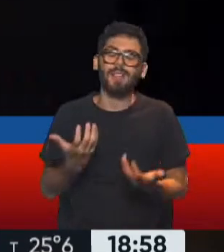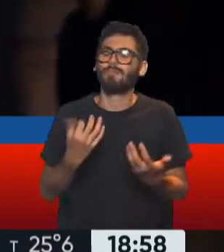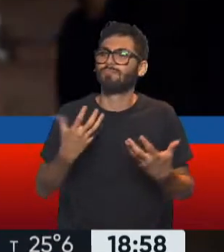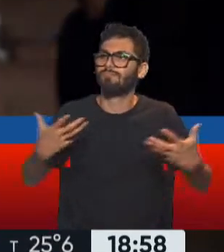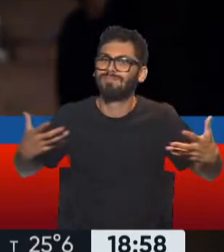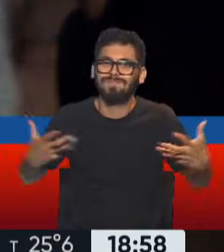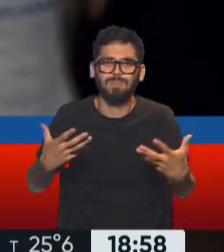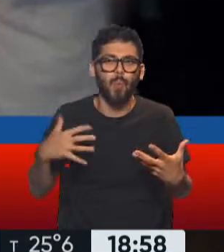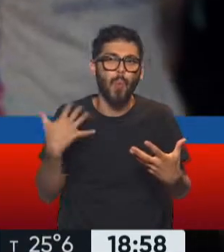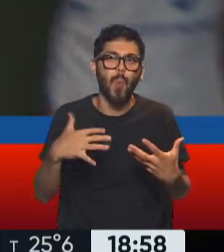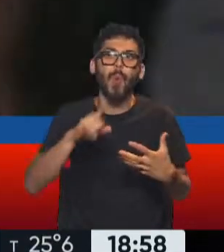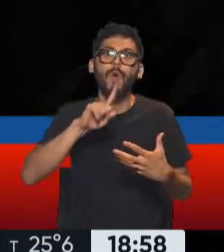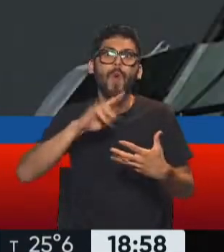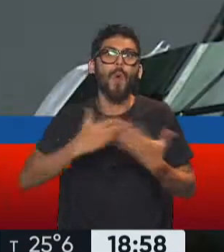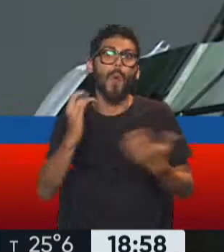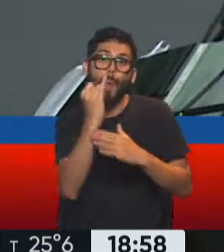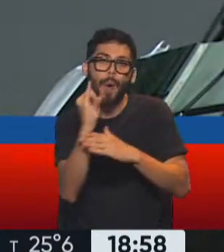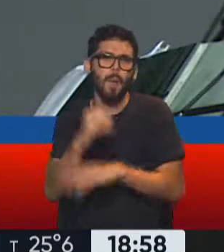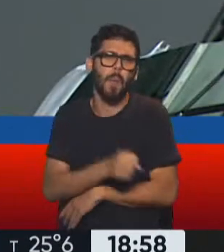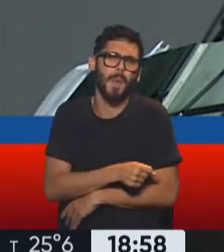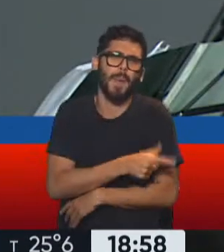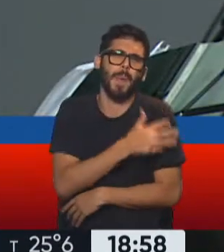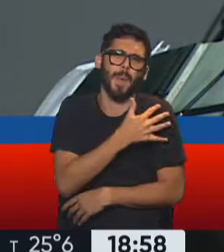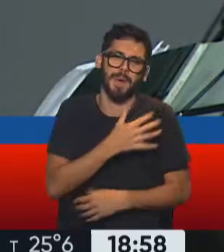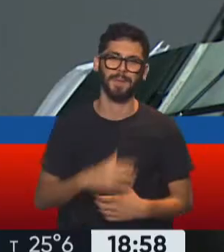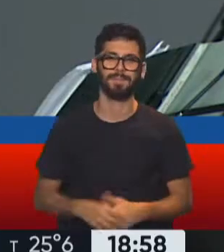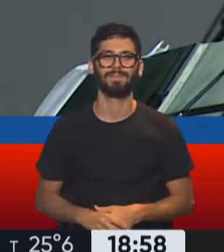mucha emoción en la pantalla de la televisión pública.